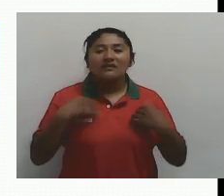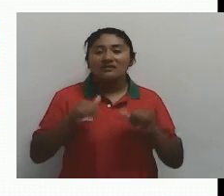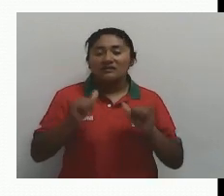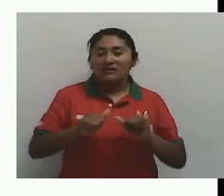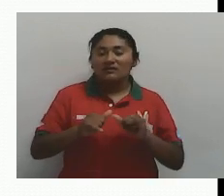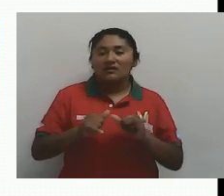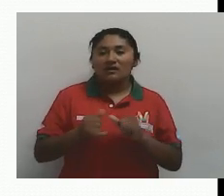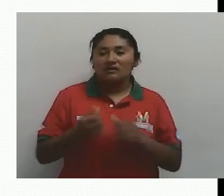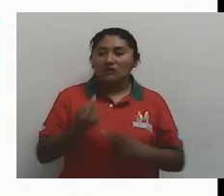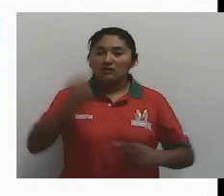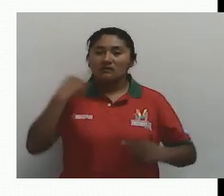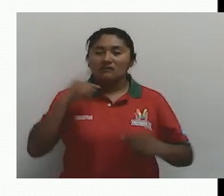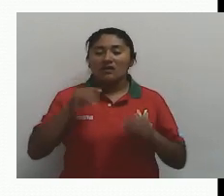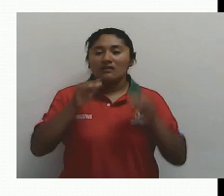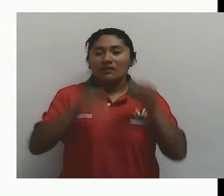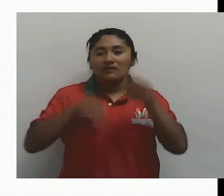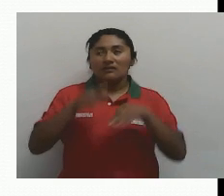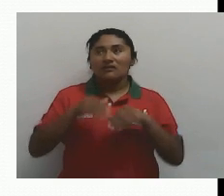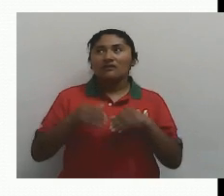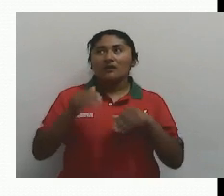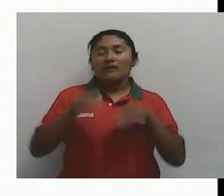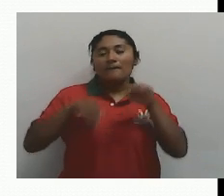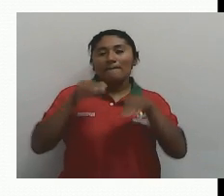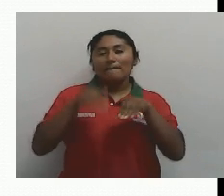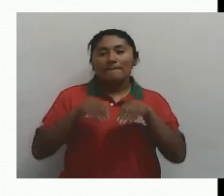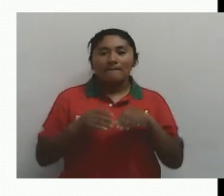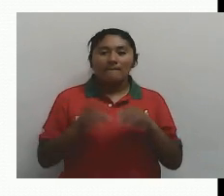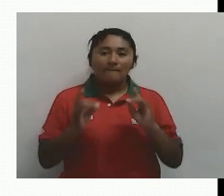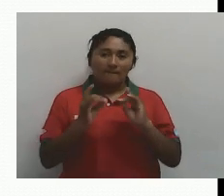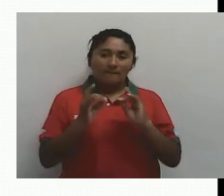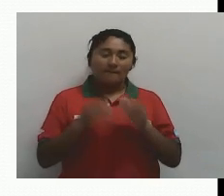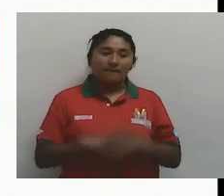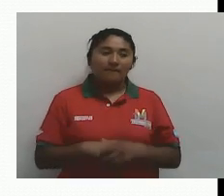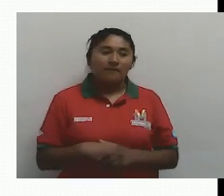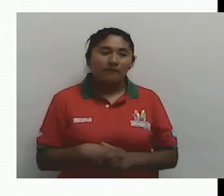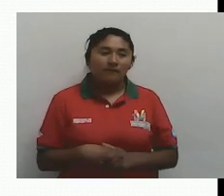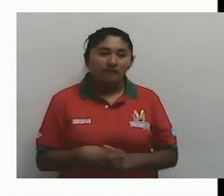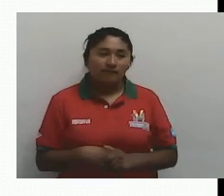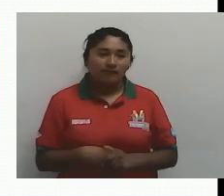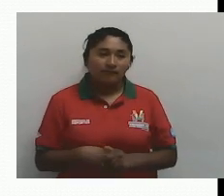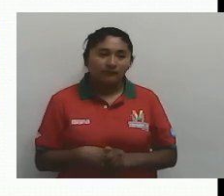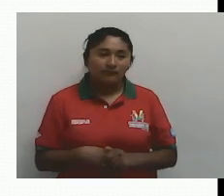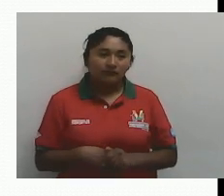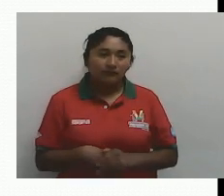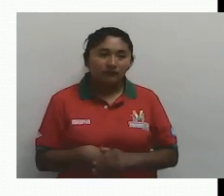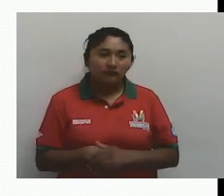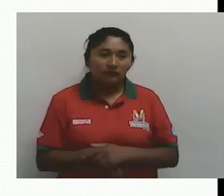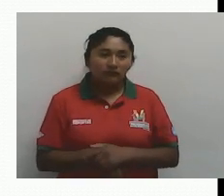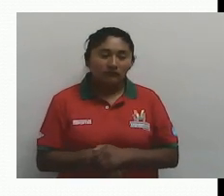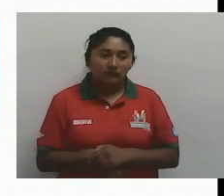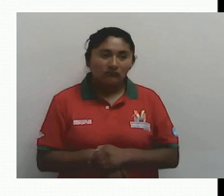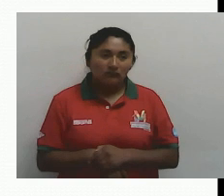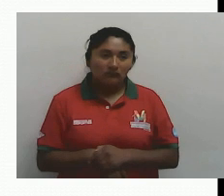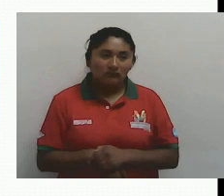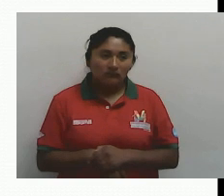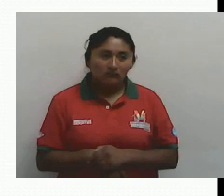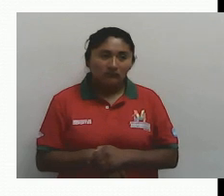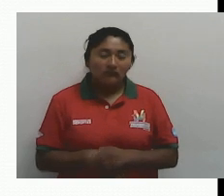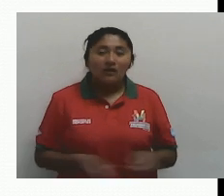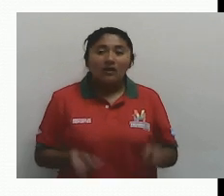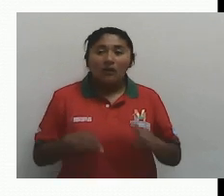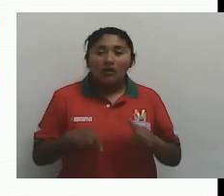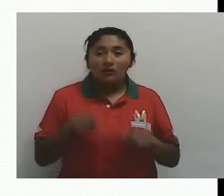es lo que realmente es lo que deberíamos ver los oficiales. En el momento que el deportista, el nadador, está dentro del